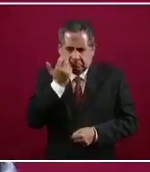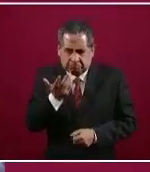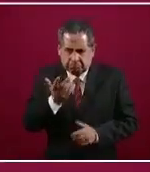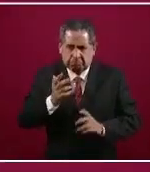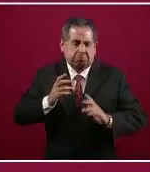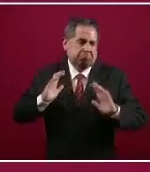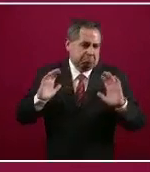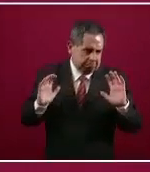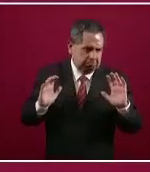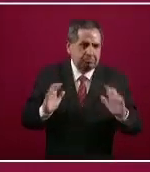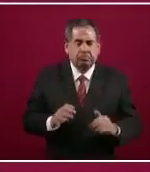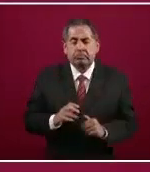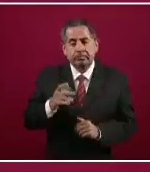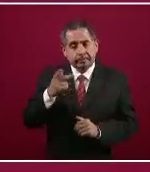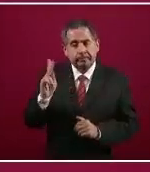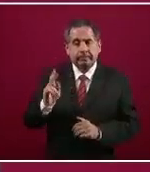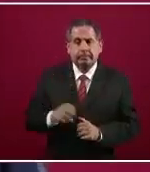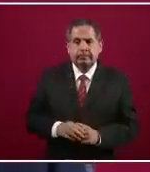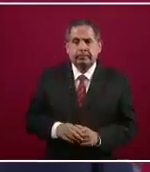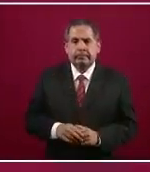pero